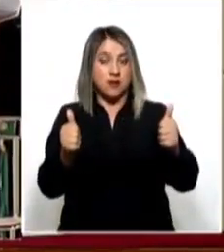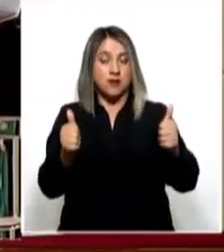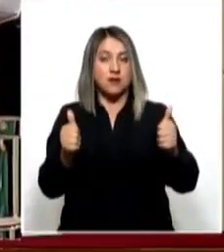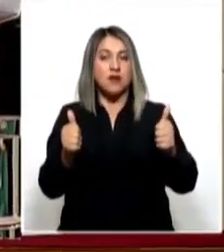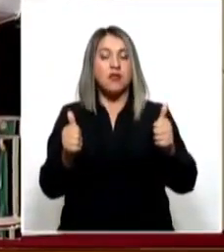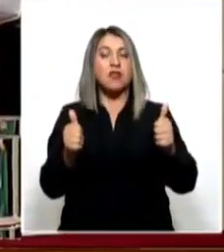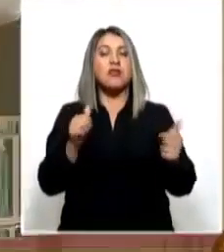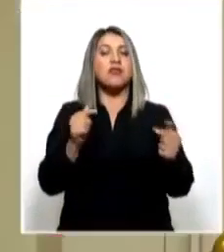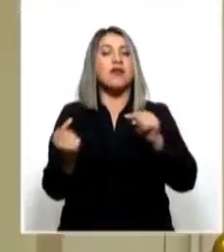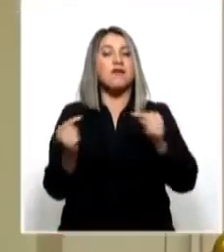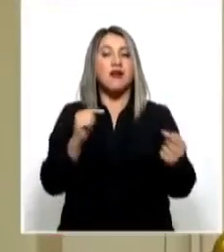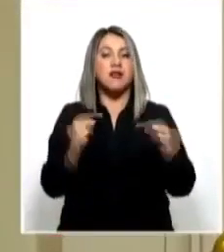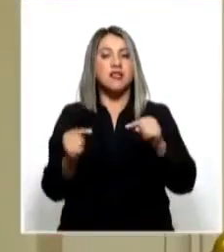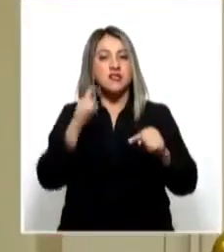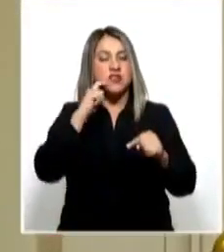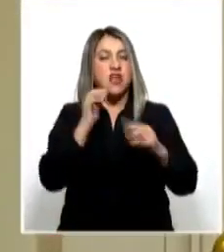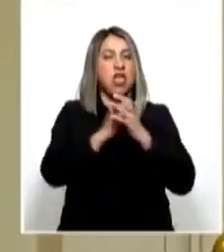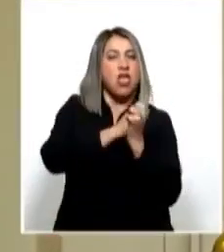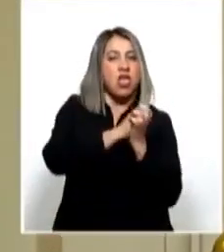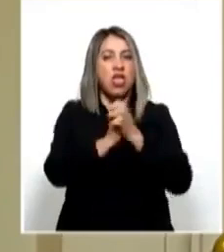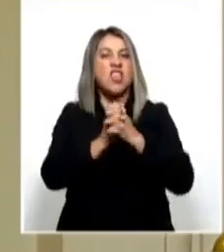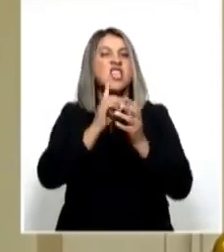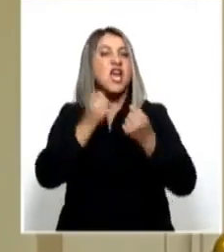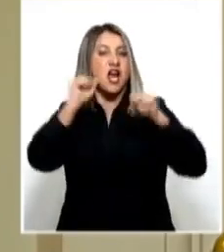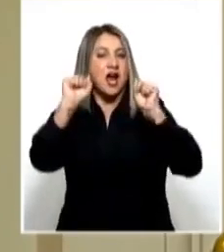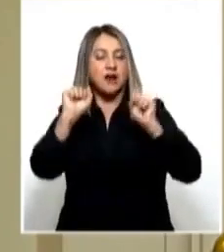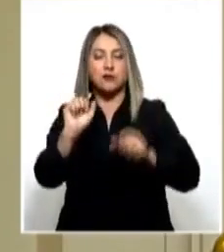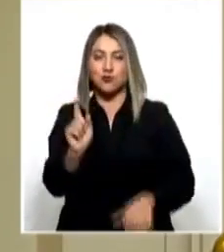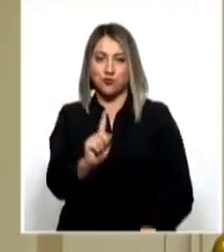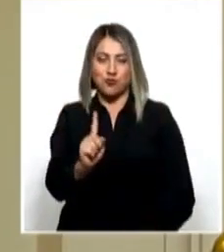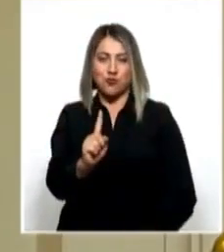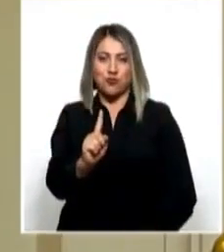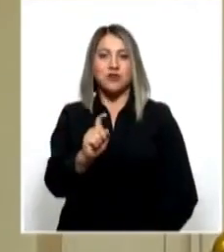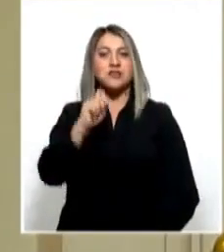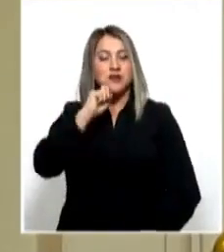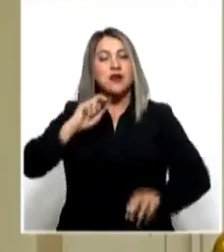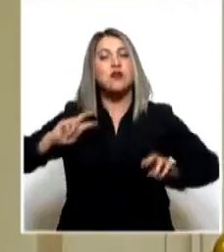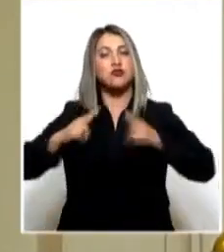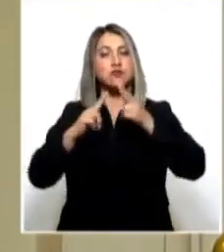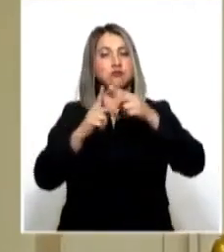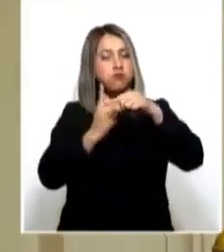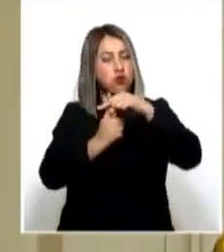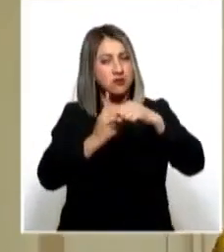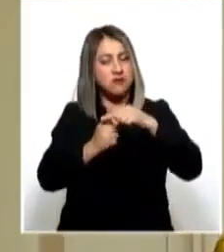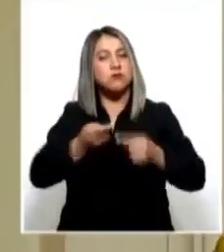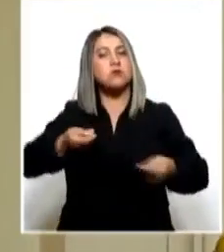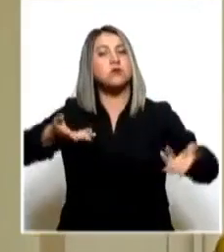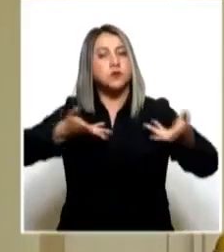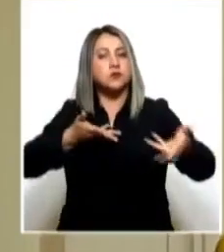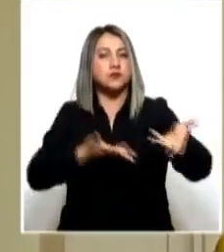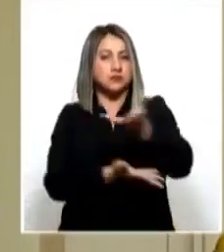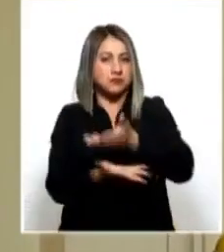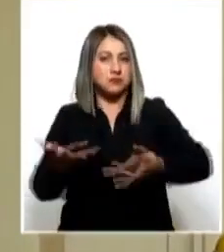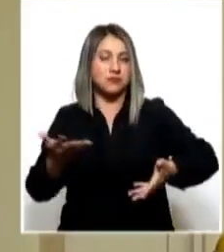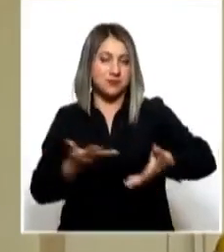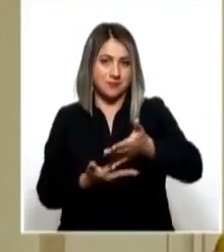debatir no para ganar, sino para construir, para encontrarnos.